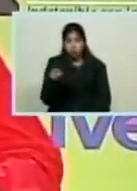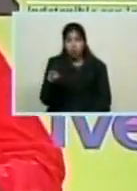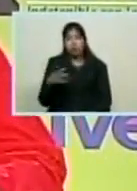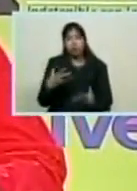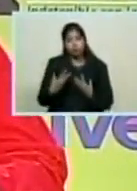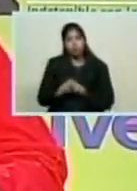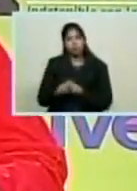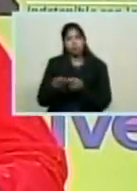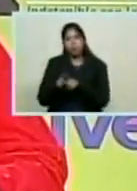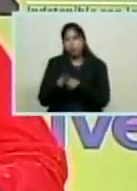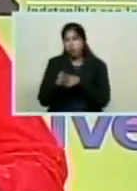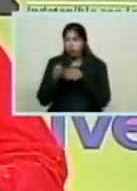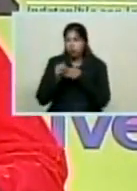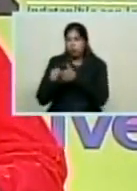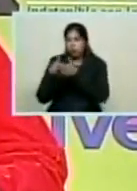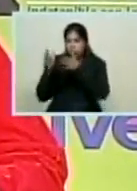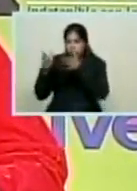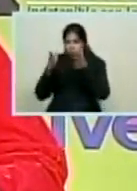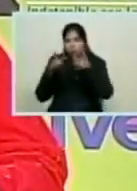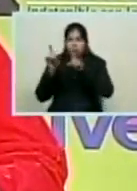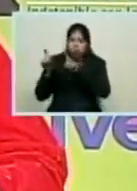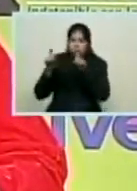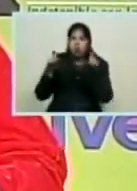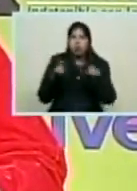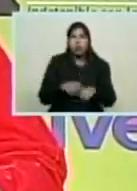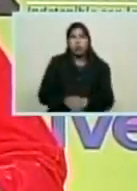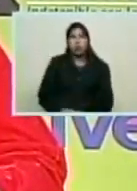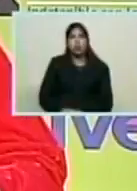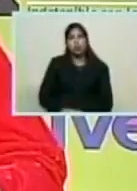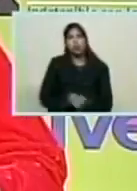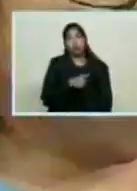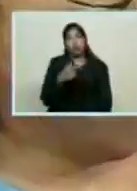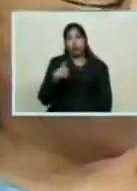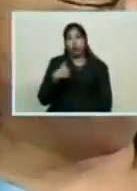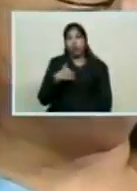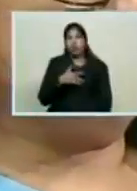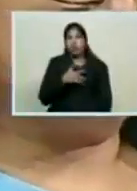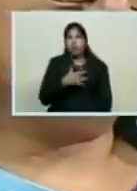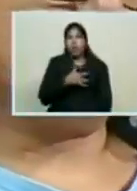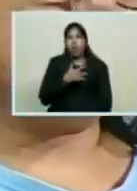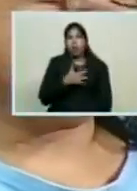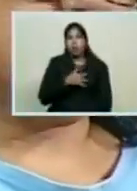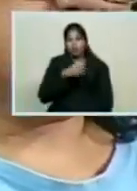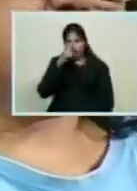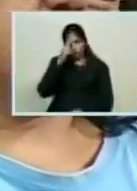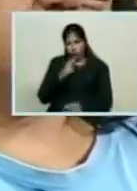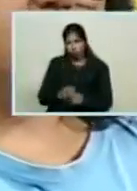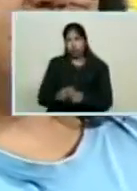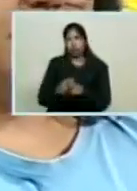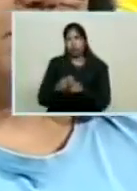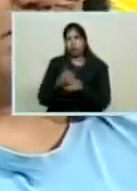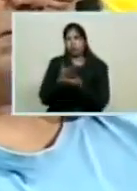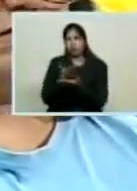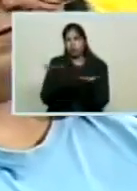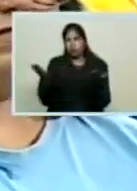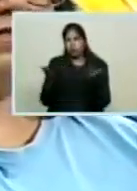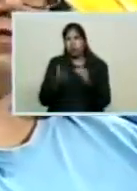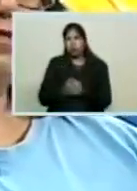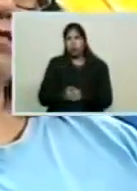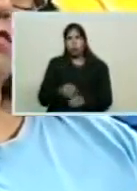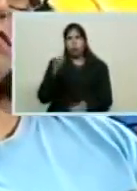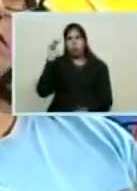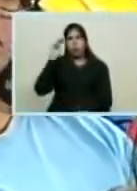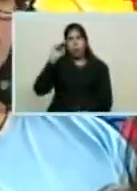maestras. Quiero que sepan la gran admiración que yo siento por la profesión de maestra,